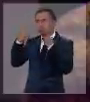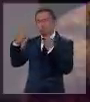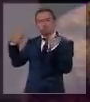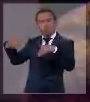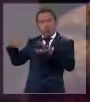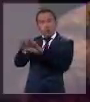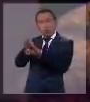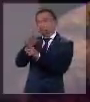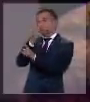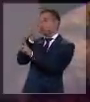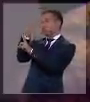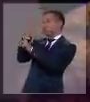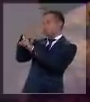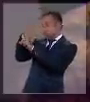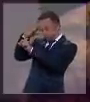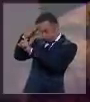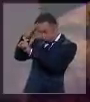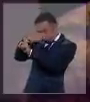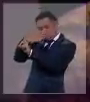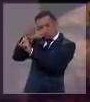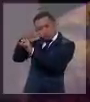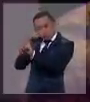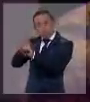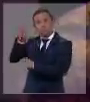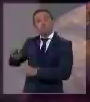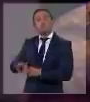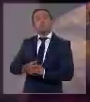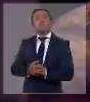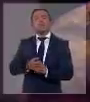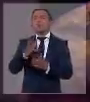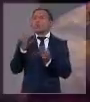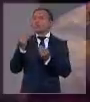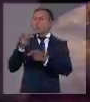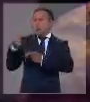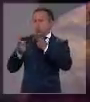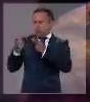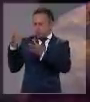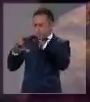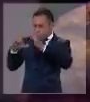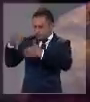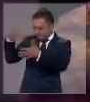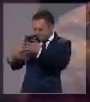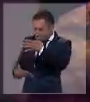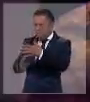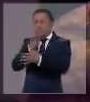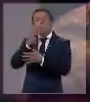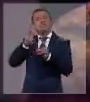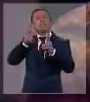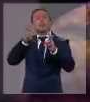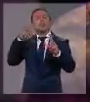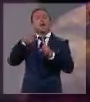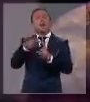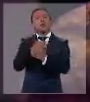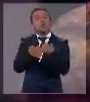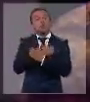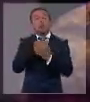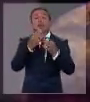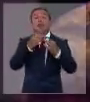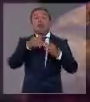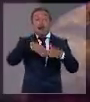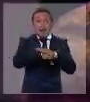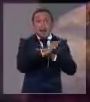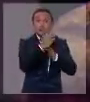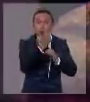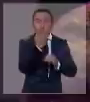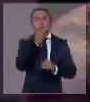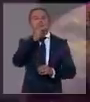llegaron muchas preguntas al respecto. Usted dice, en materia educativa hay que incluir a los padres de familia en actividades de la escuela. Ya existe por